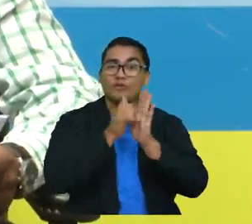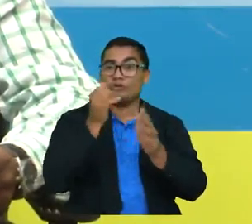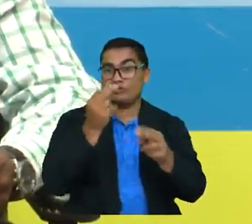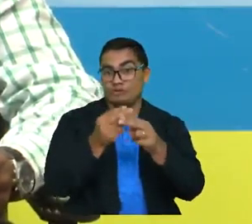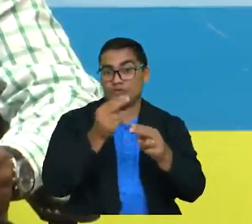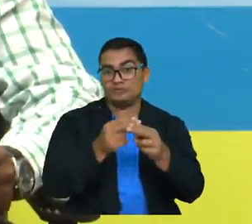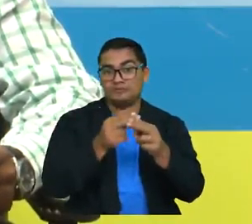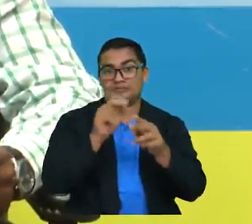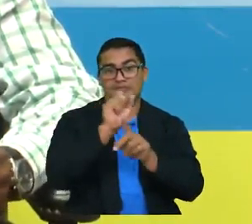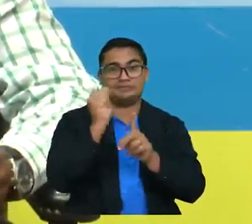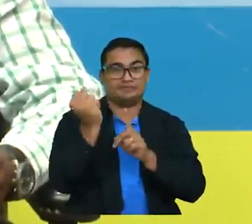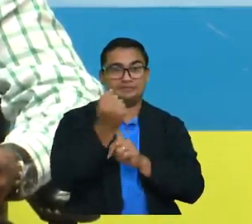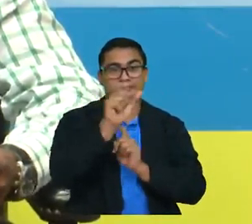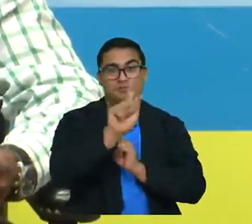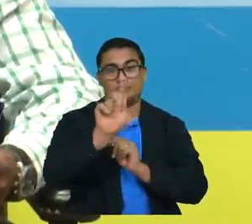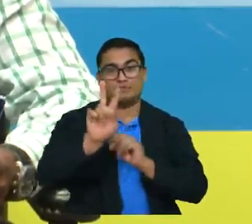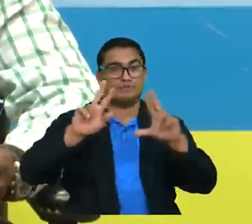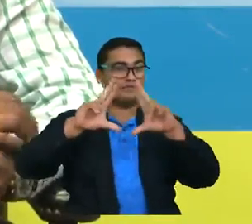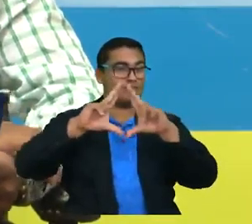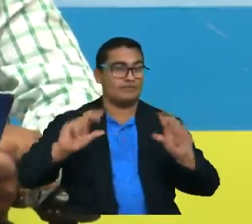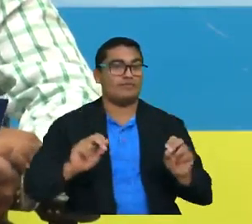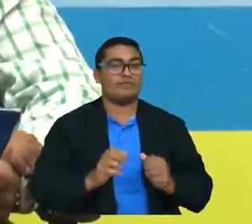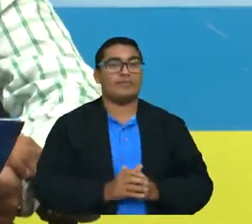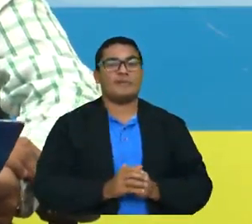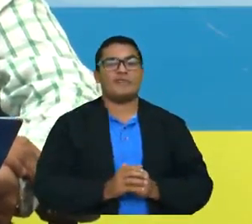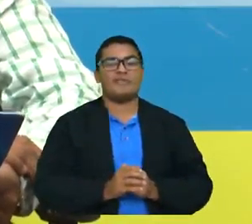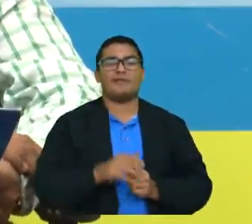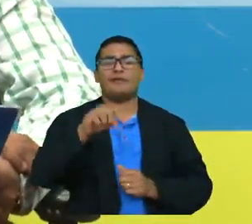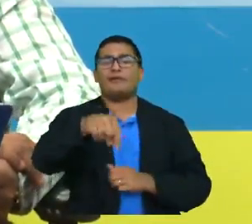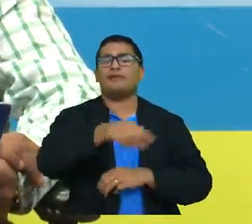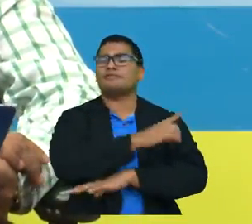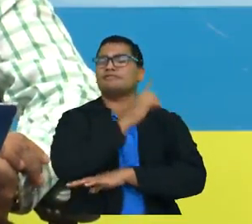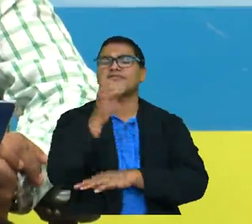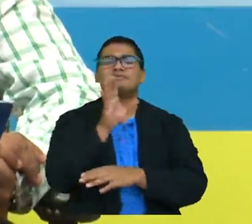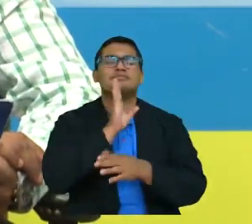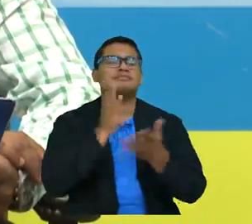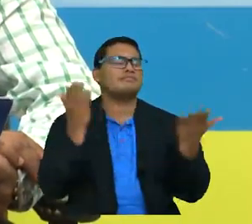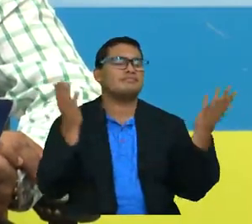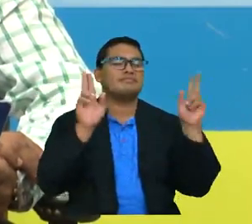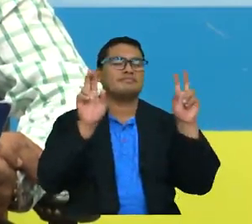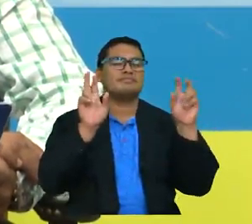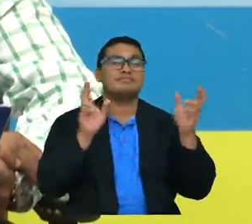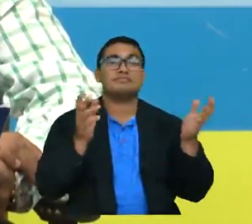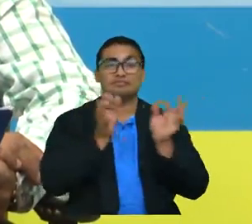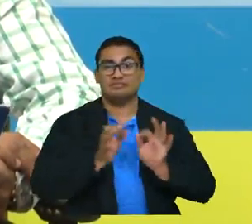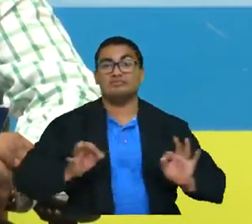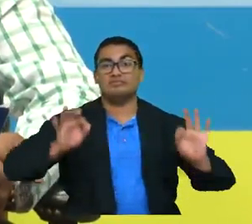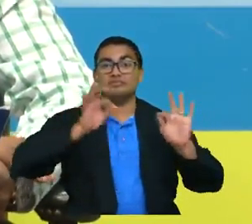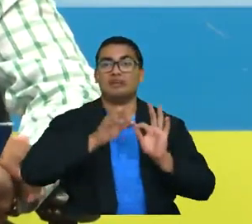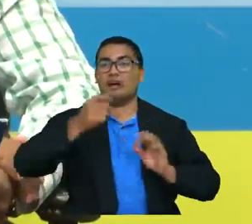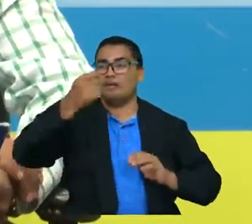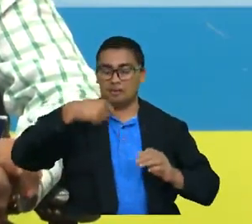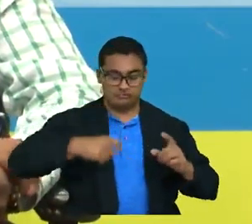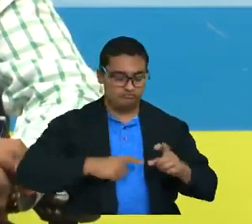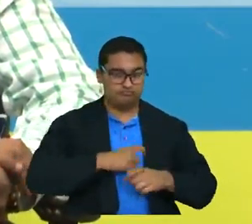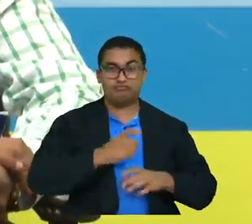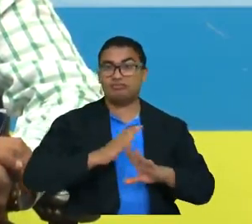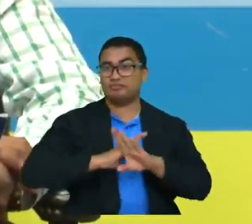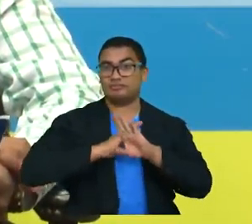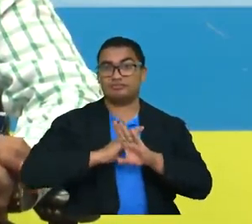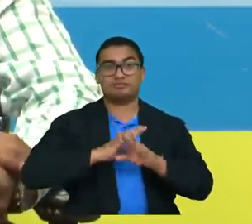como Asamblea TVNIP. El día de hoy estamos hablando sobre la importancia de la aplicación de desparasitante y vitamina